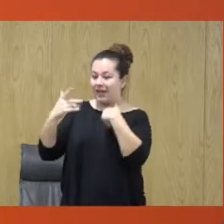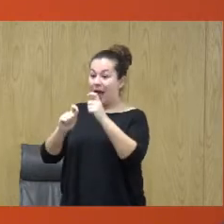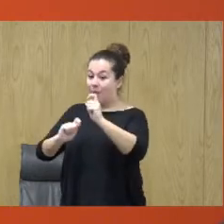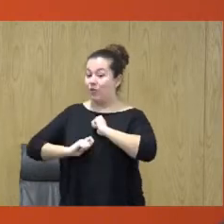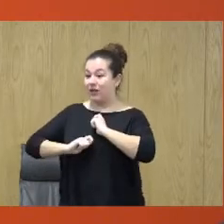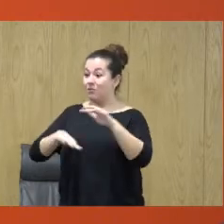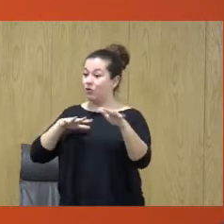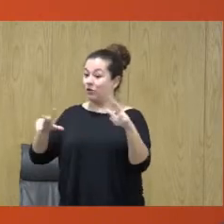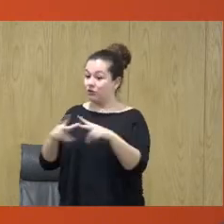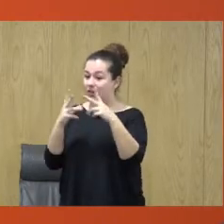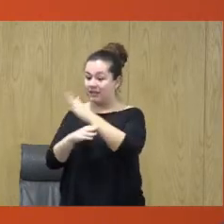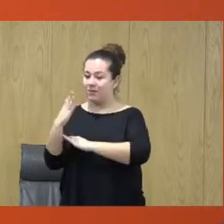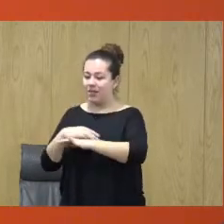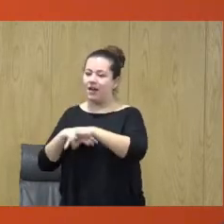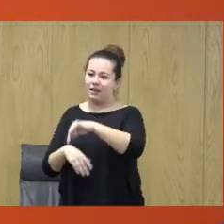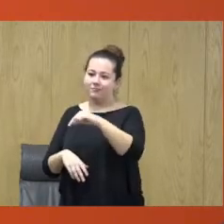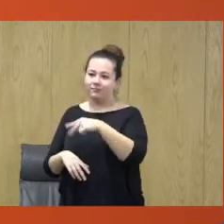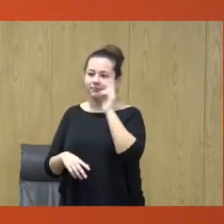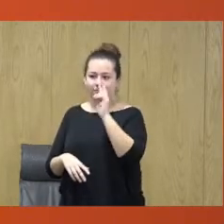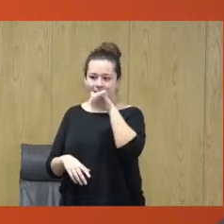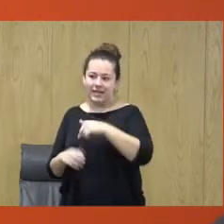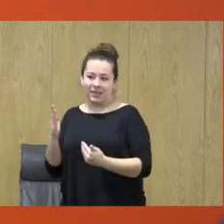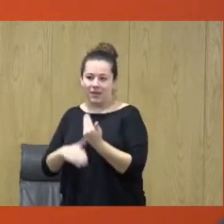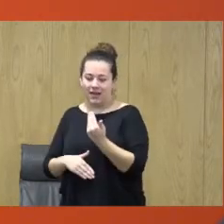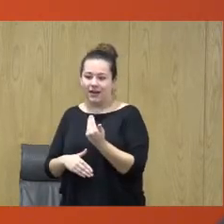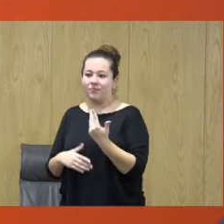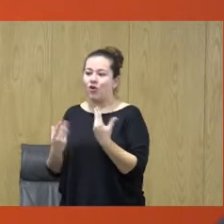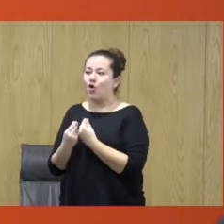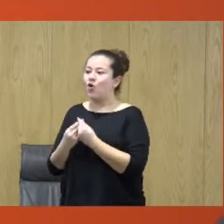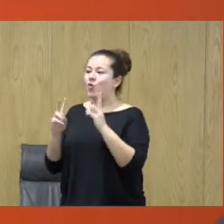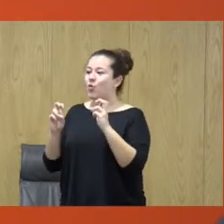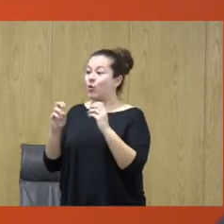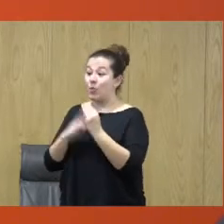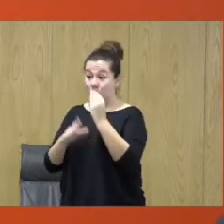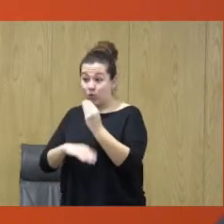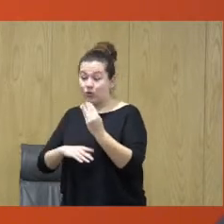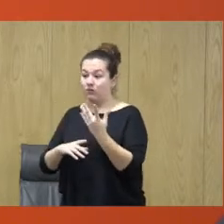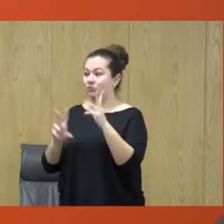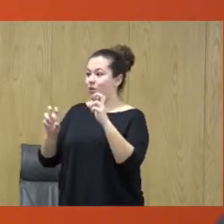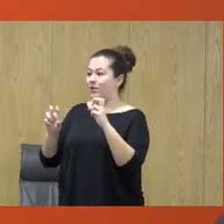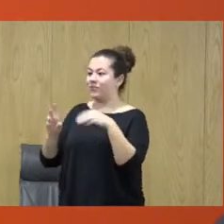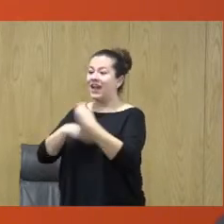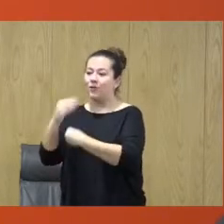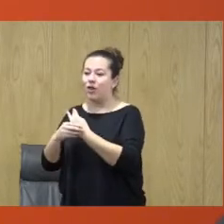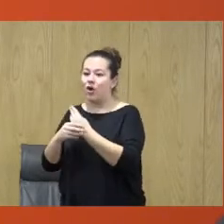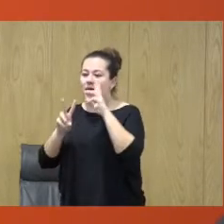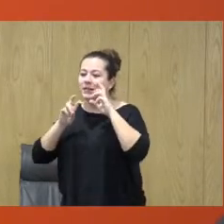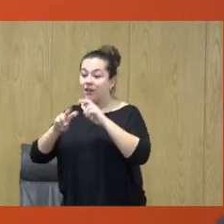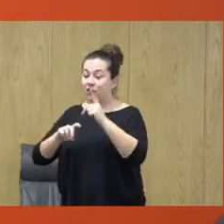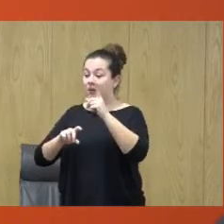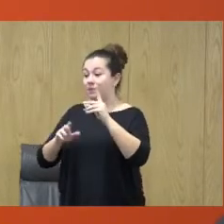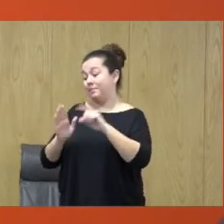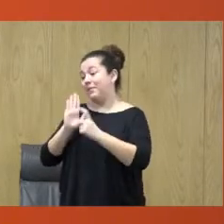social de la discapacidad y que aquí se va a ver esta mañana con este nuevo producto, con esta nueva elaboración investigadora de plena